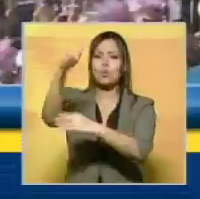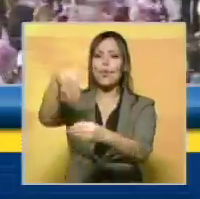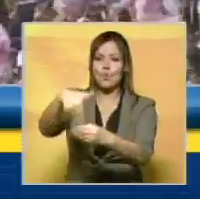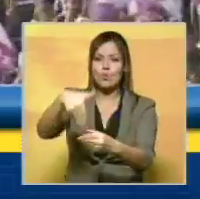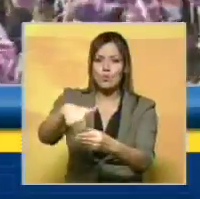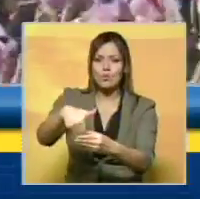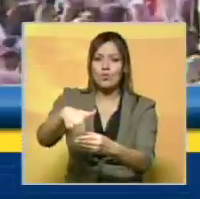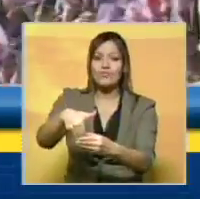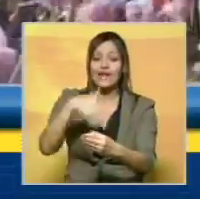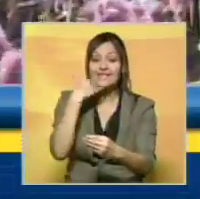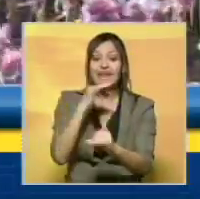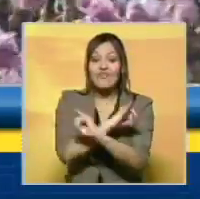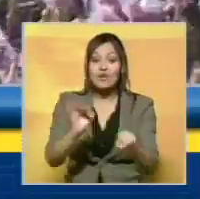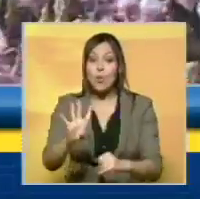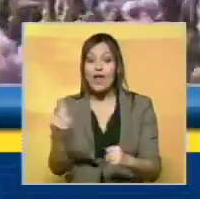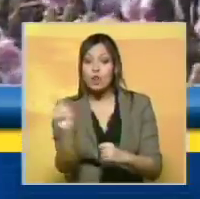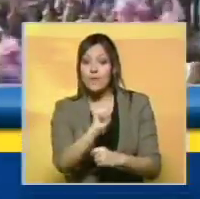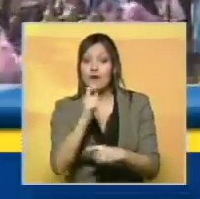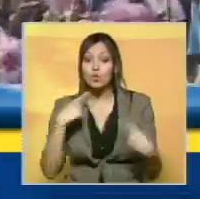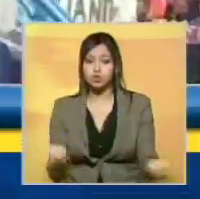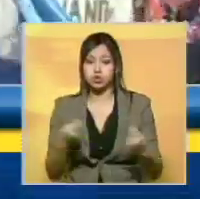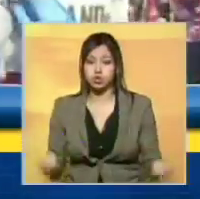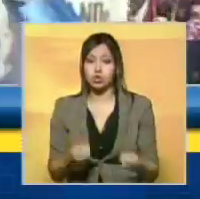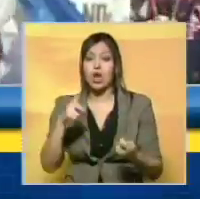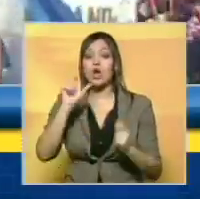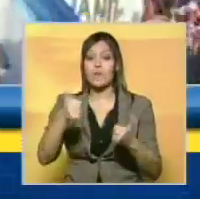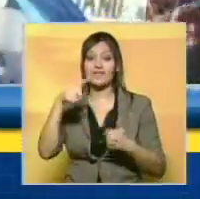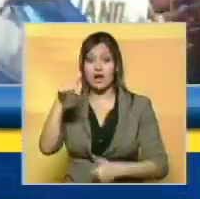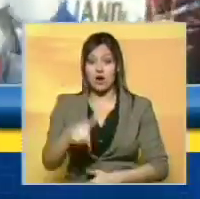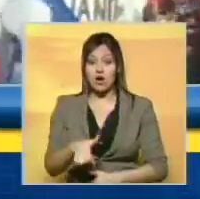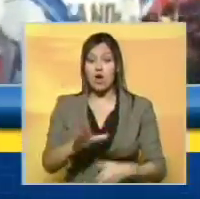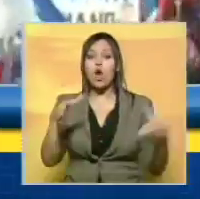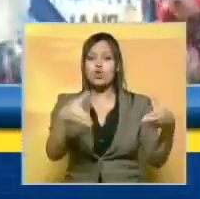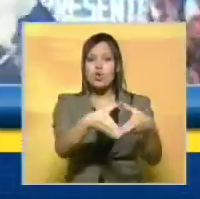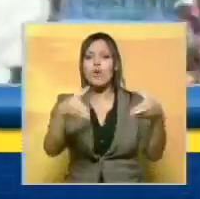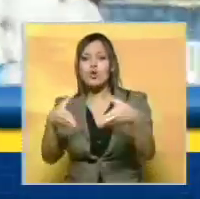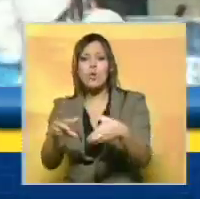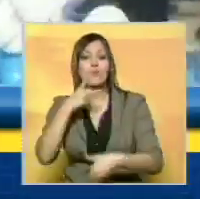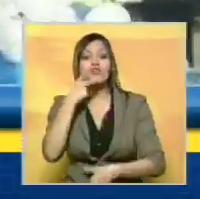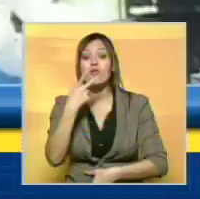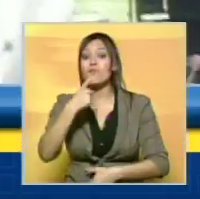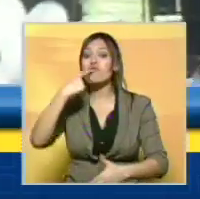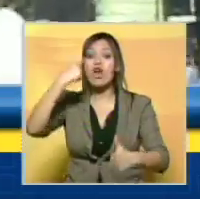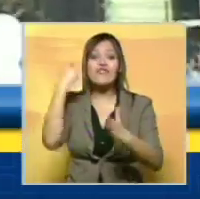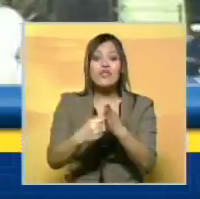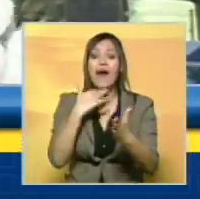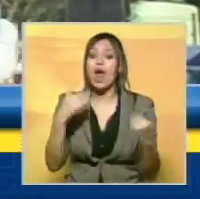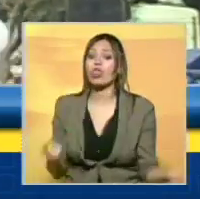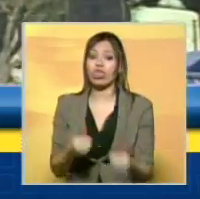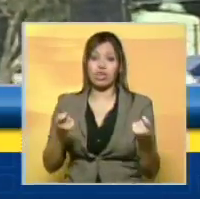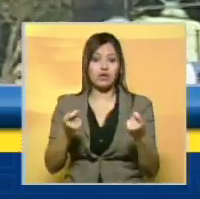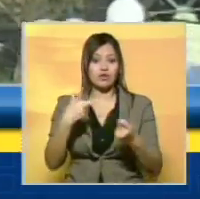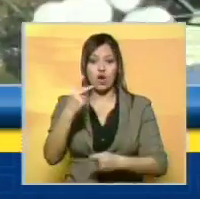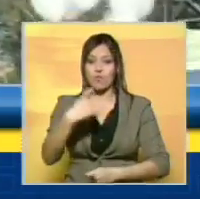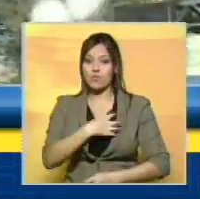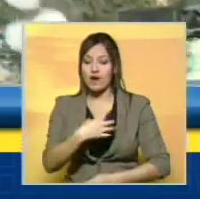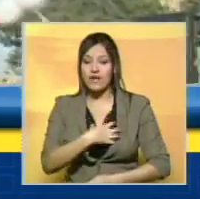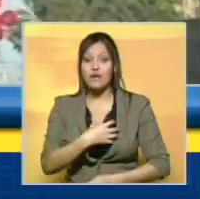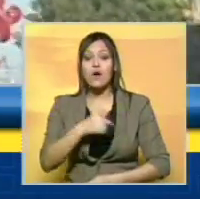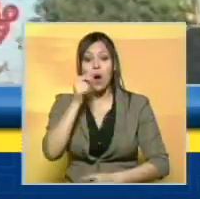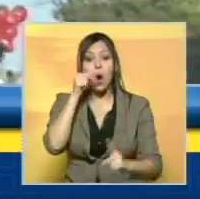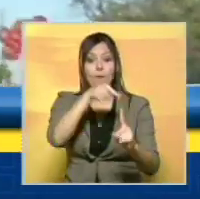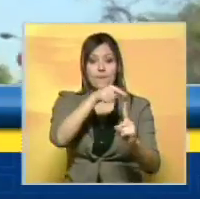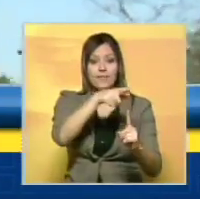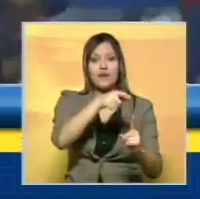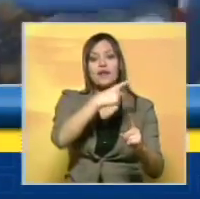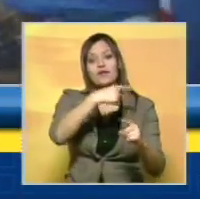Tras finalizar casi 4 meses de campaña, a partir de hoy, los partidos políticos no pueden realizar actos públicos. Salvador Sánchez, del partido